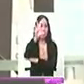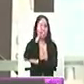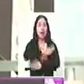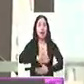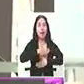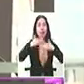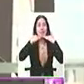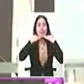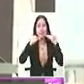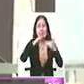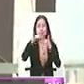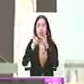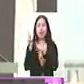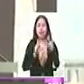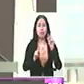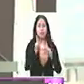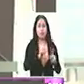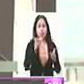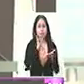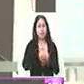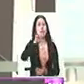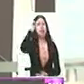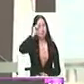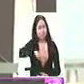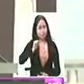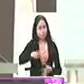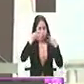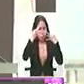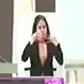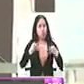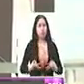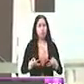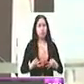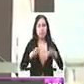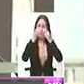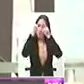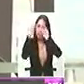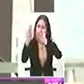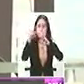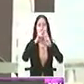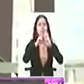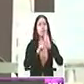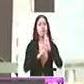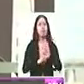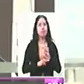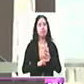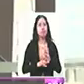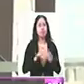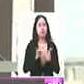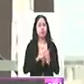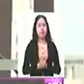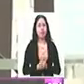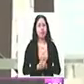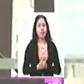población que sí se puso en orden, que se puso la camiseta de